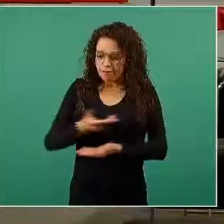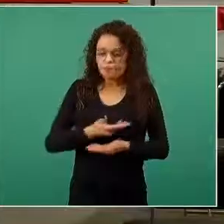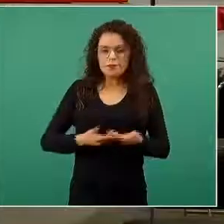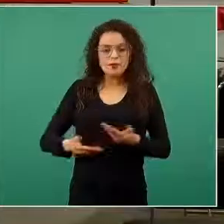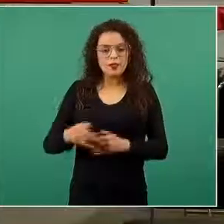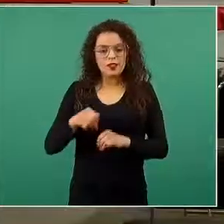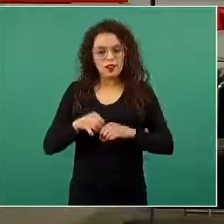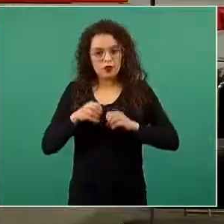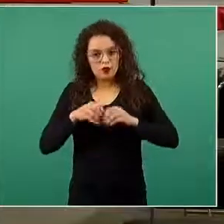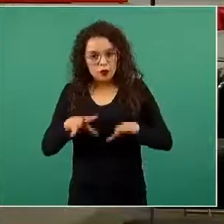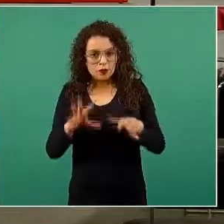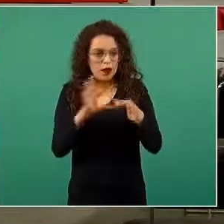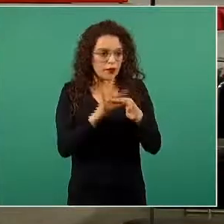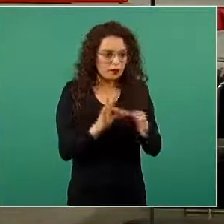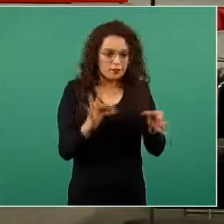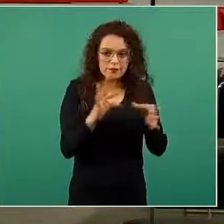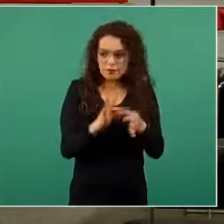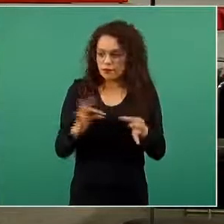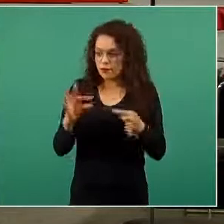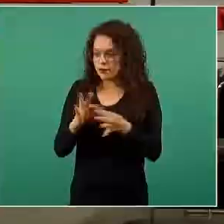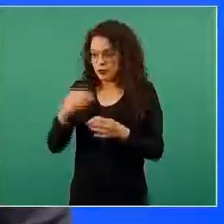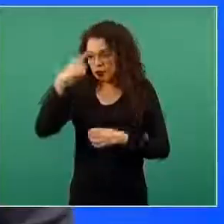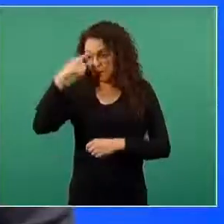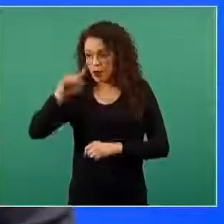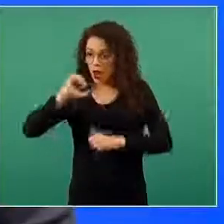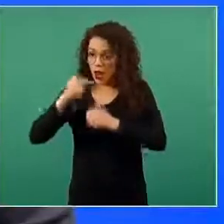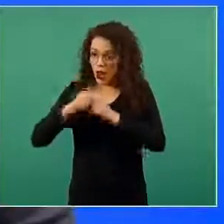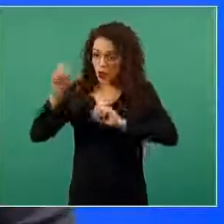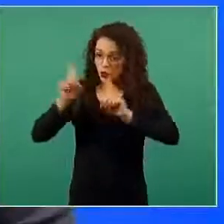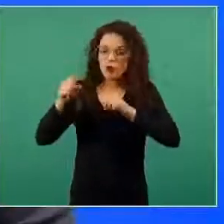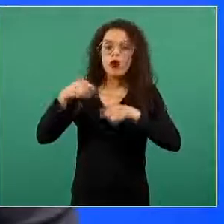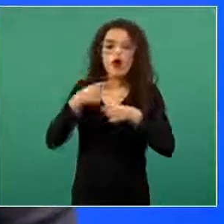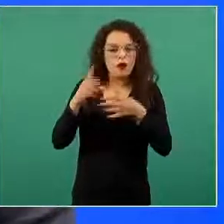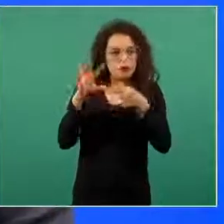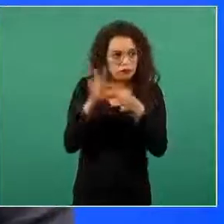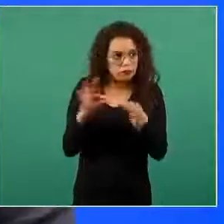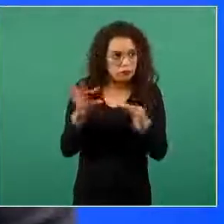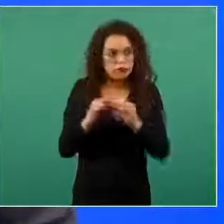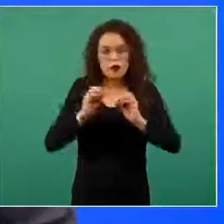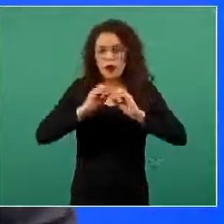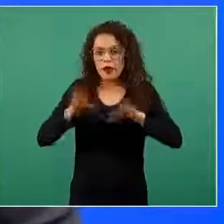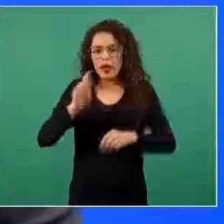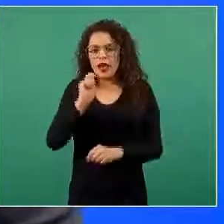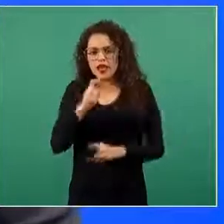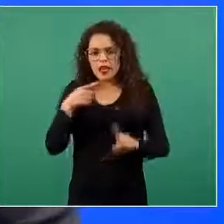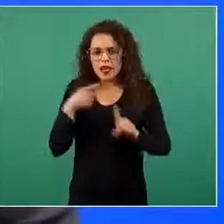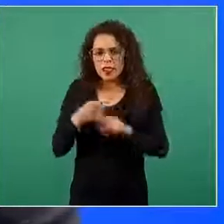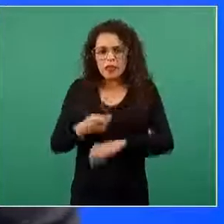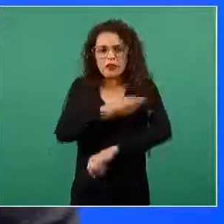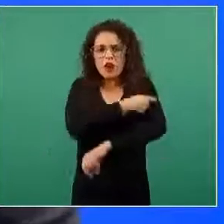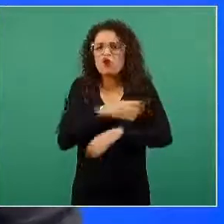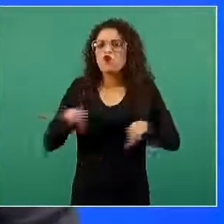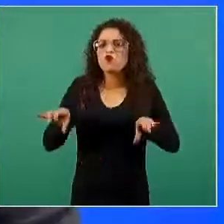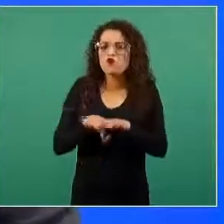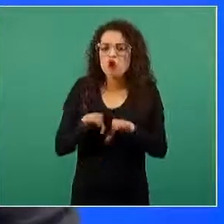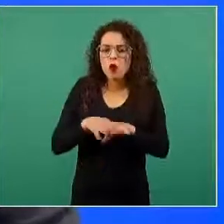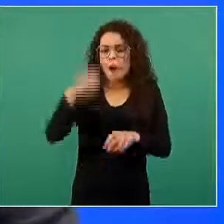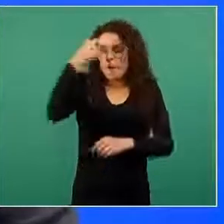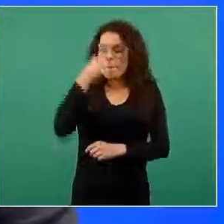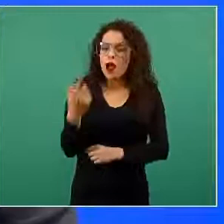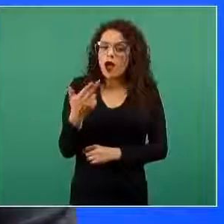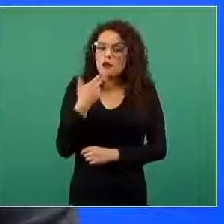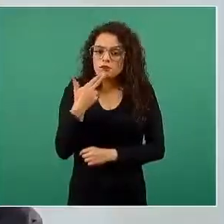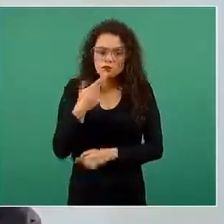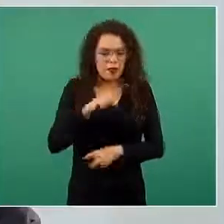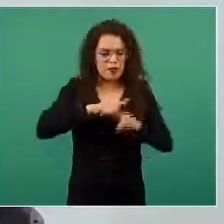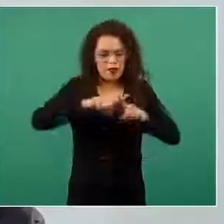este proceso de aclarar dudas, de explicar qué es la vacuna, cómo es la vacuna, para qué funciona la vacuna y